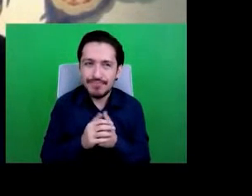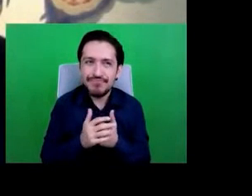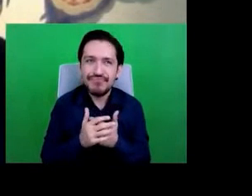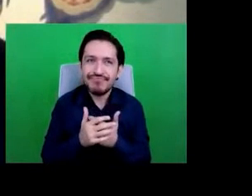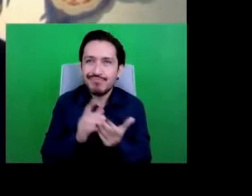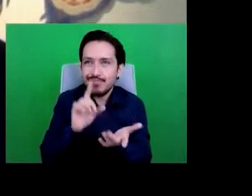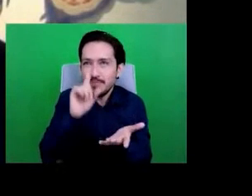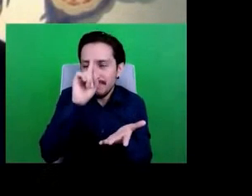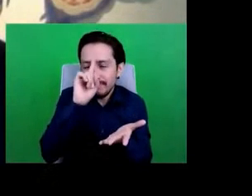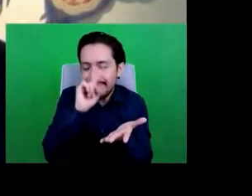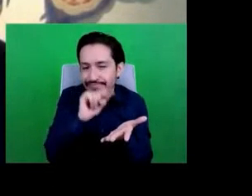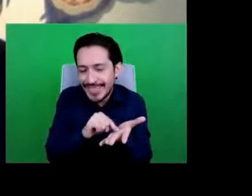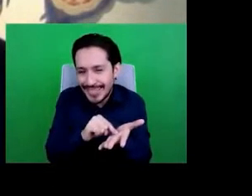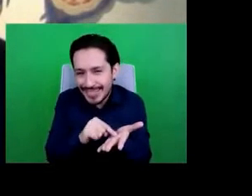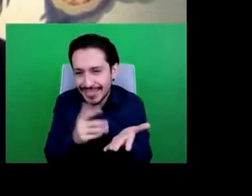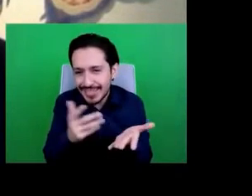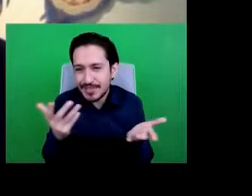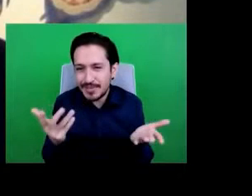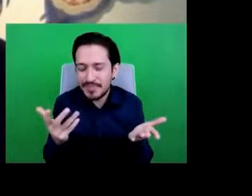este tipo de